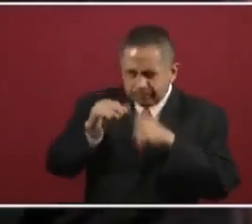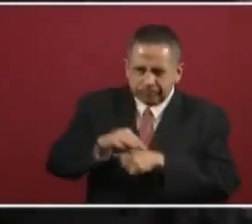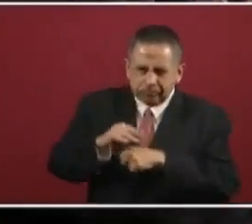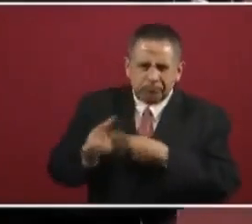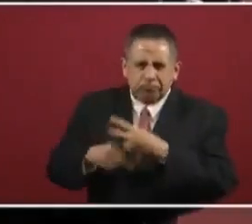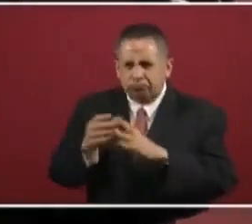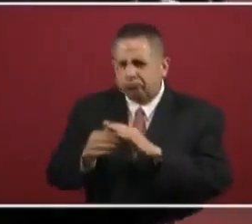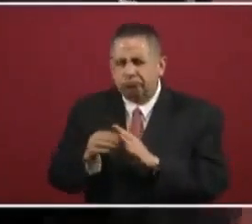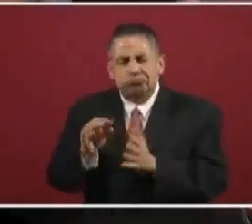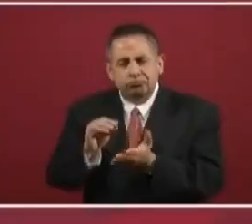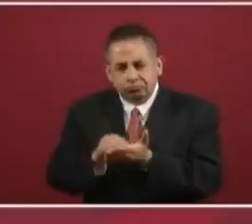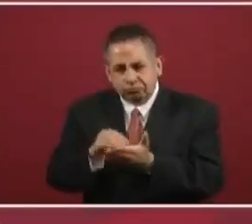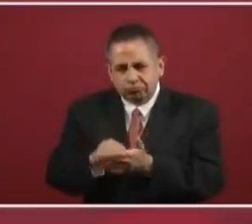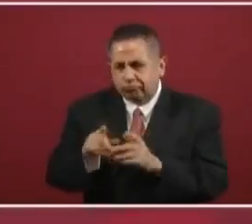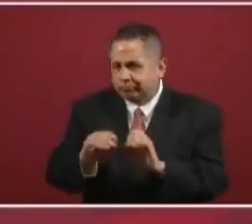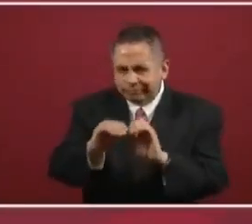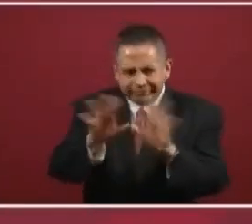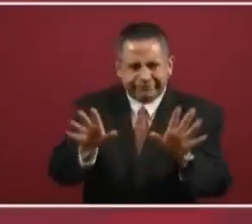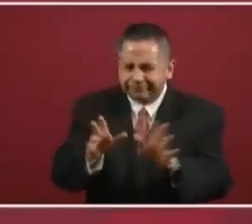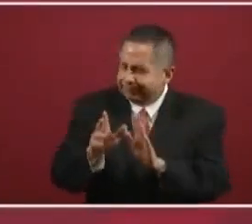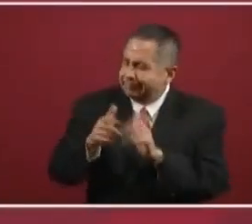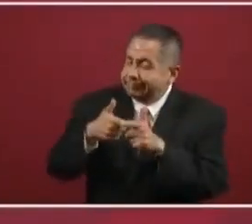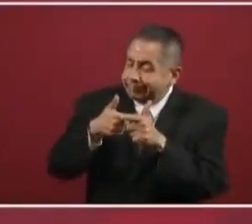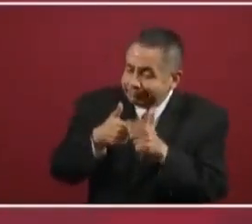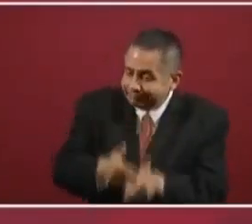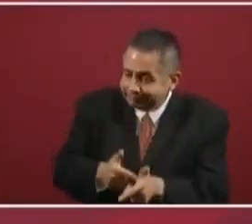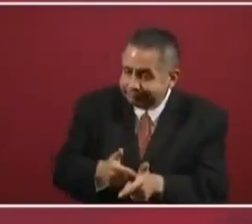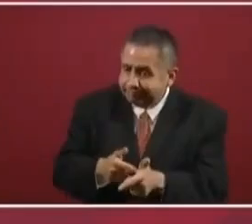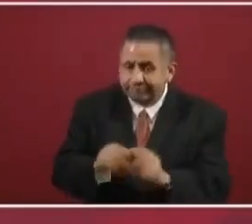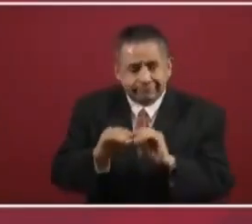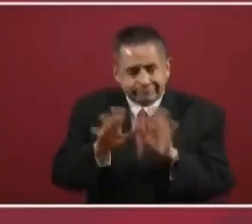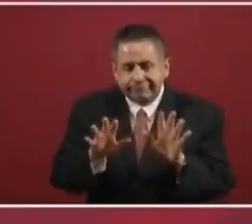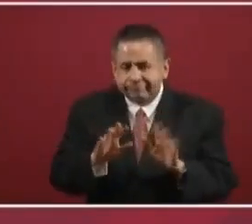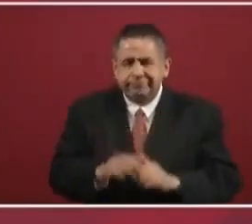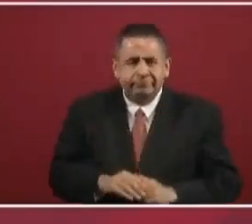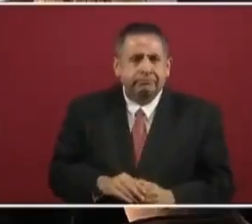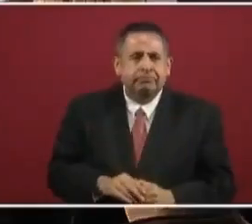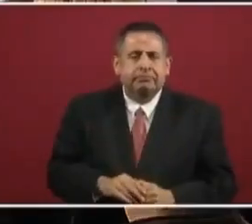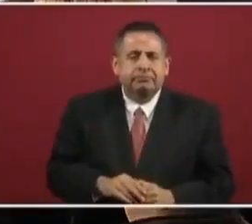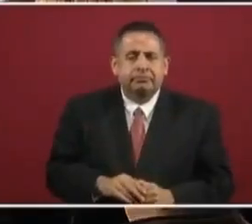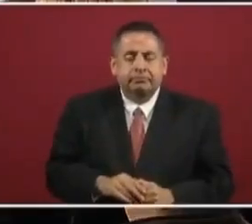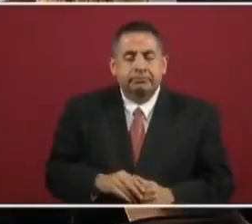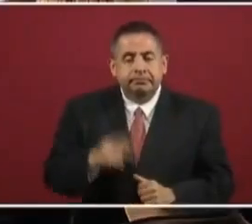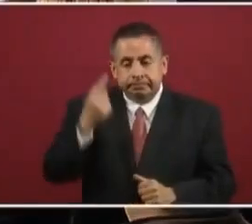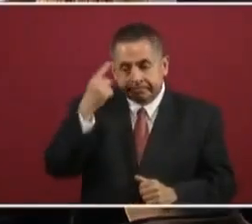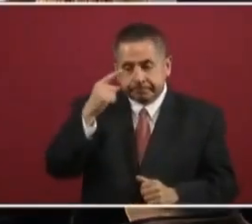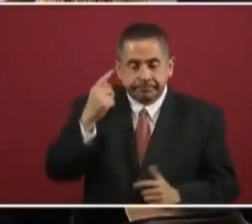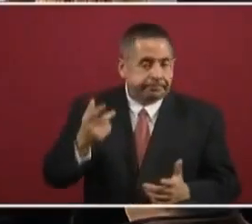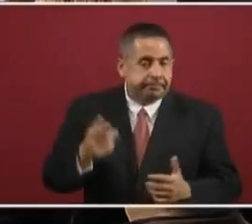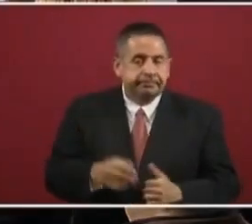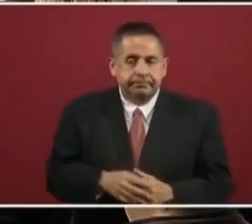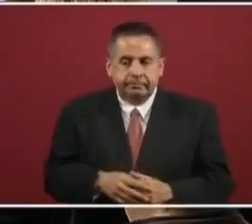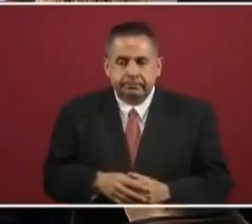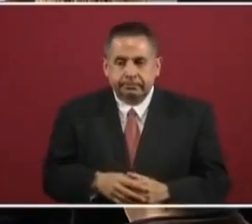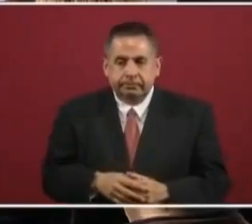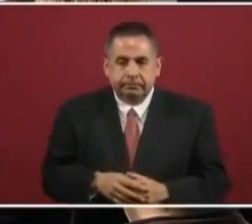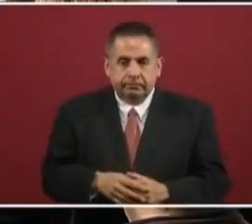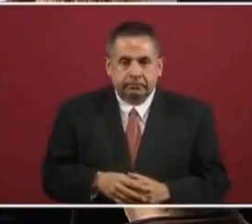todo esto así de claro para que